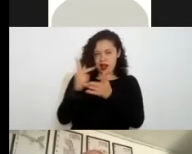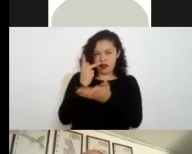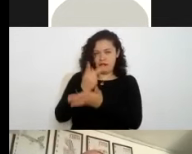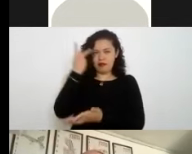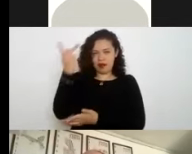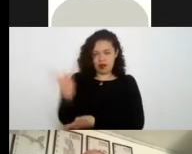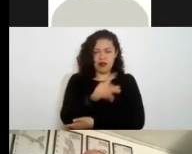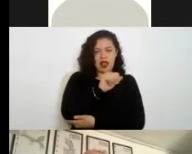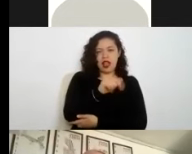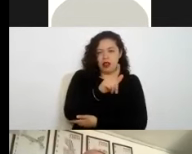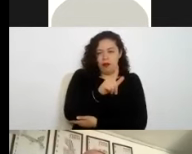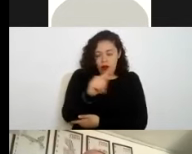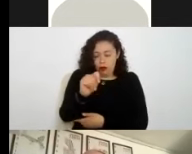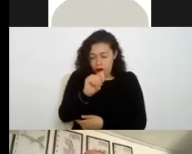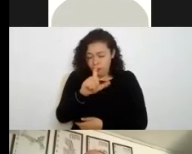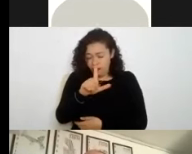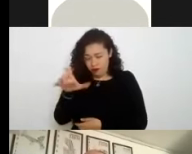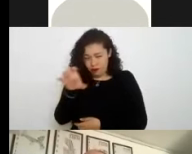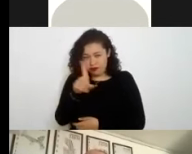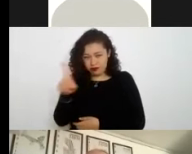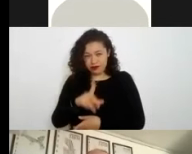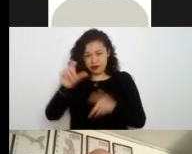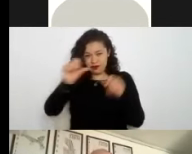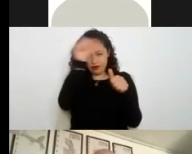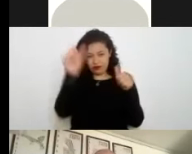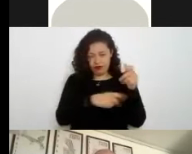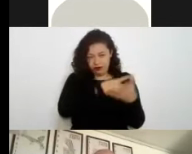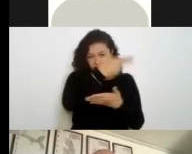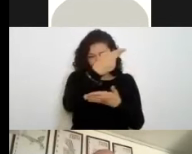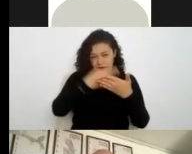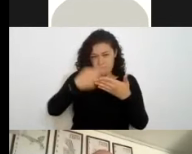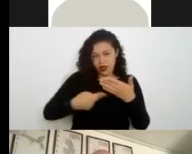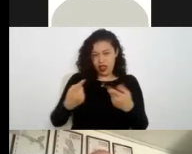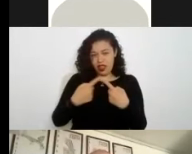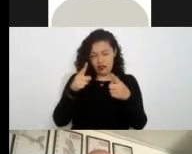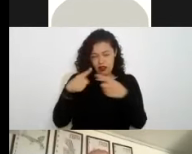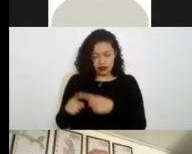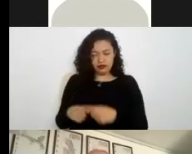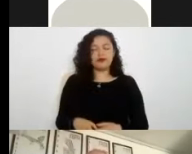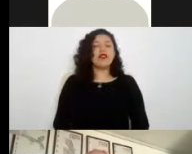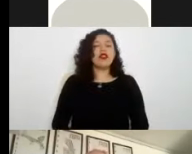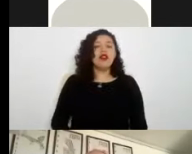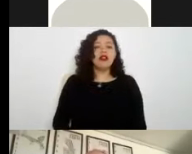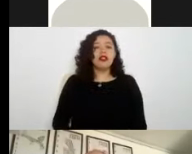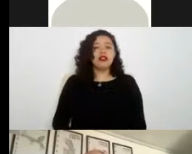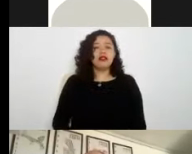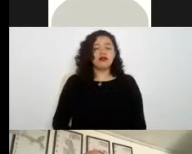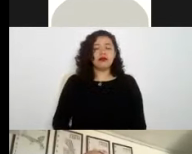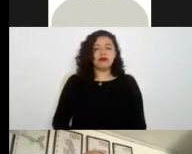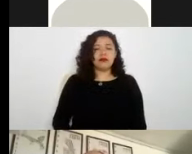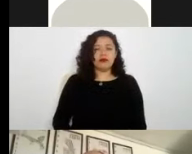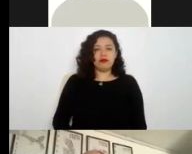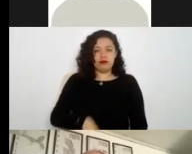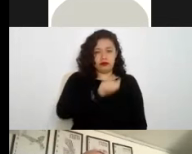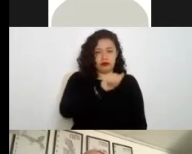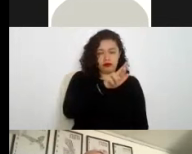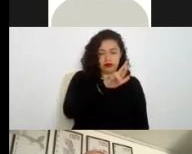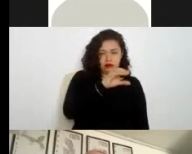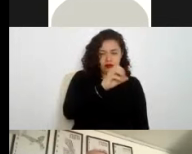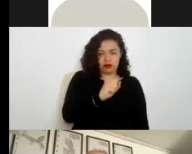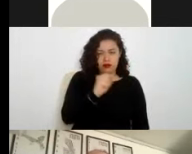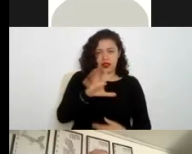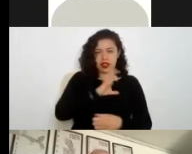es un artista que ha hecho muchas colaboraciones con diferentes marcas, con diferentes causas. Estaba Yaroslavi, que ella fue de Special Olympics,